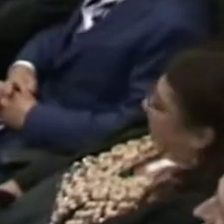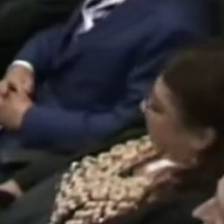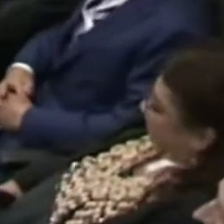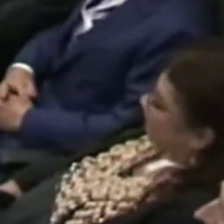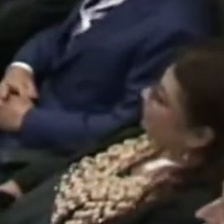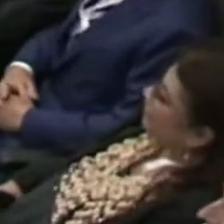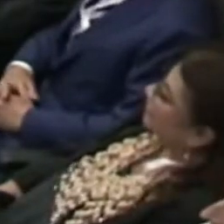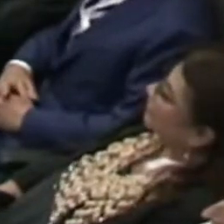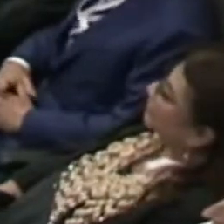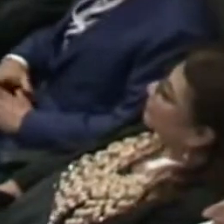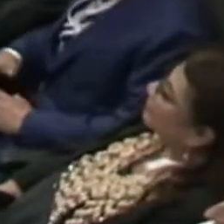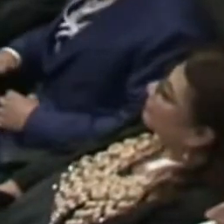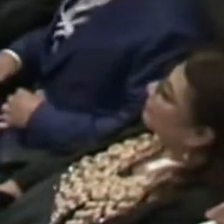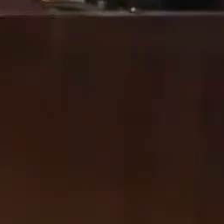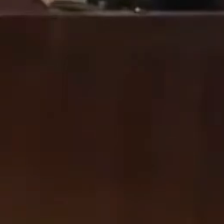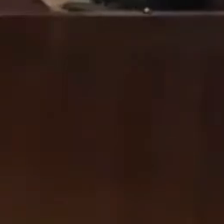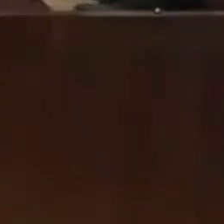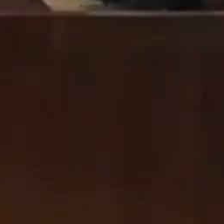sentarse, por favor.